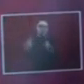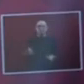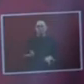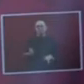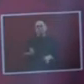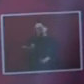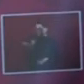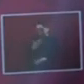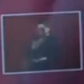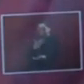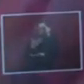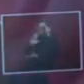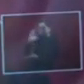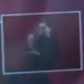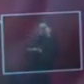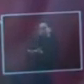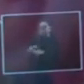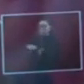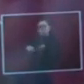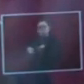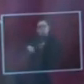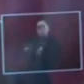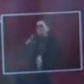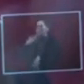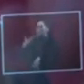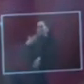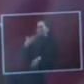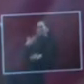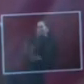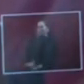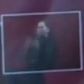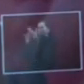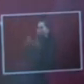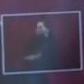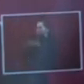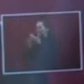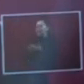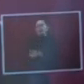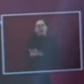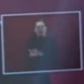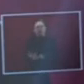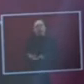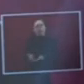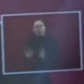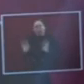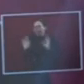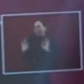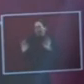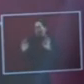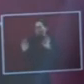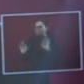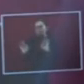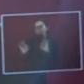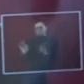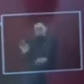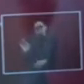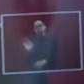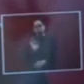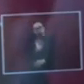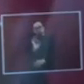suma importancia. El primero tiene que ver con esta ratificación del compromiso presidencial a partir de la desaparición